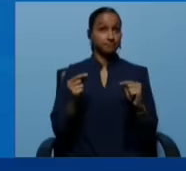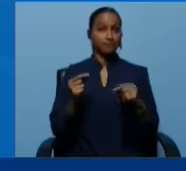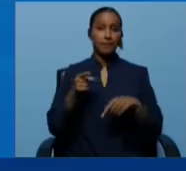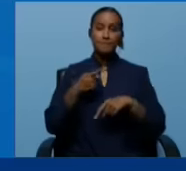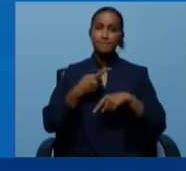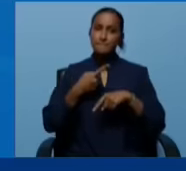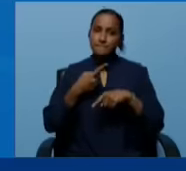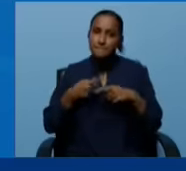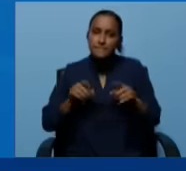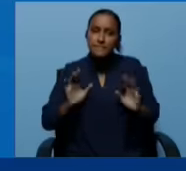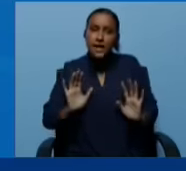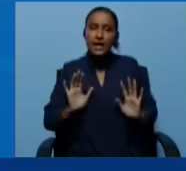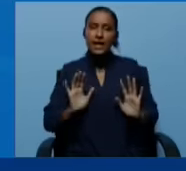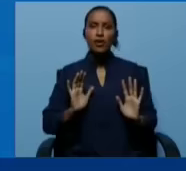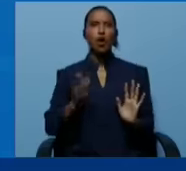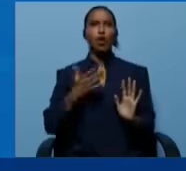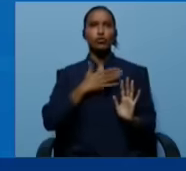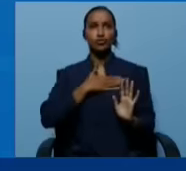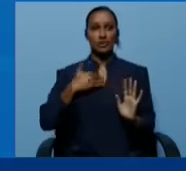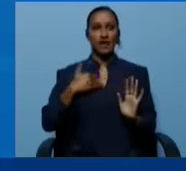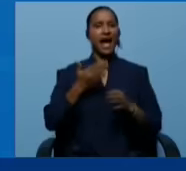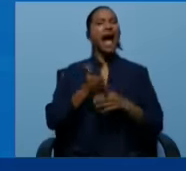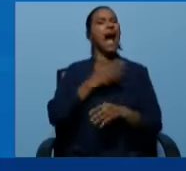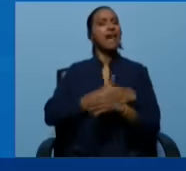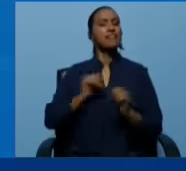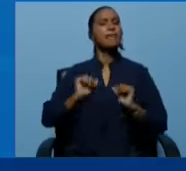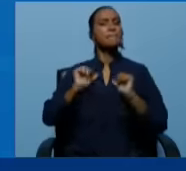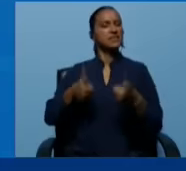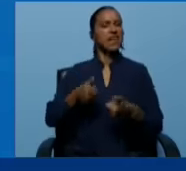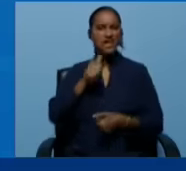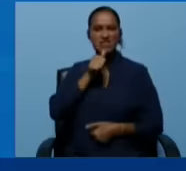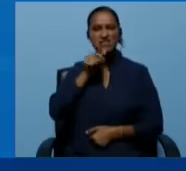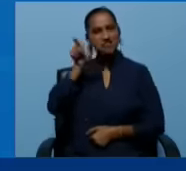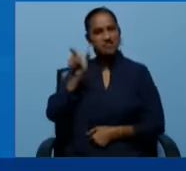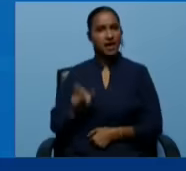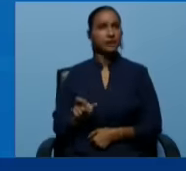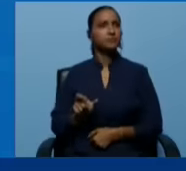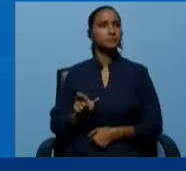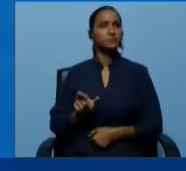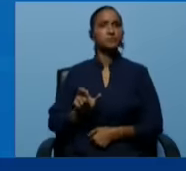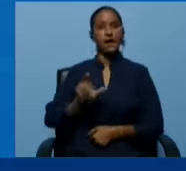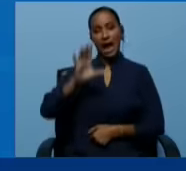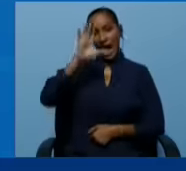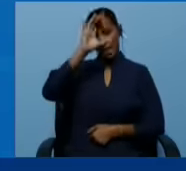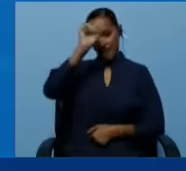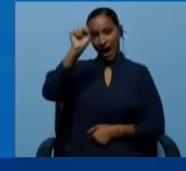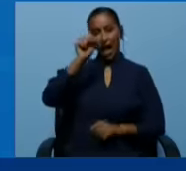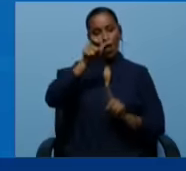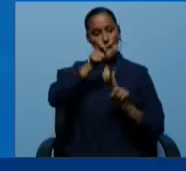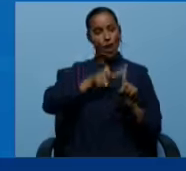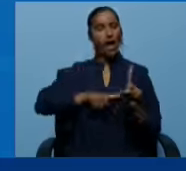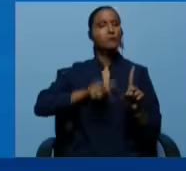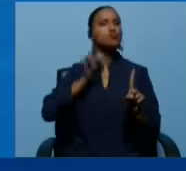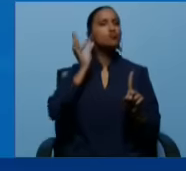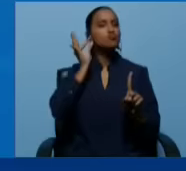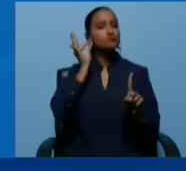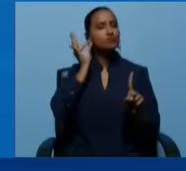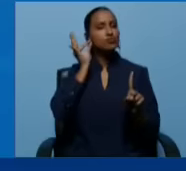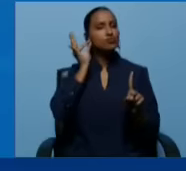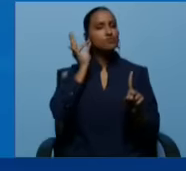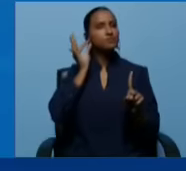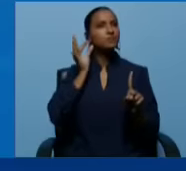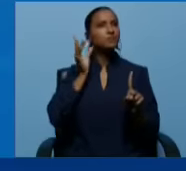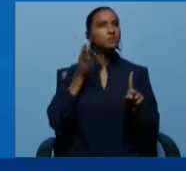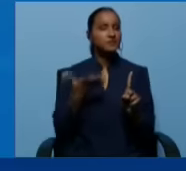palabra a la excelentísima embajadora de